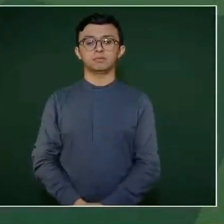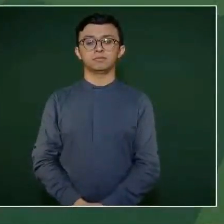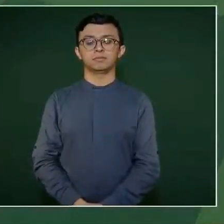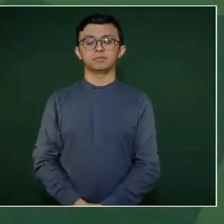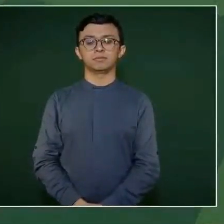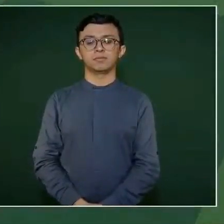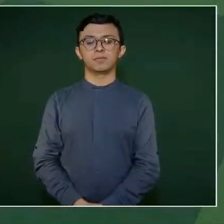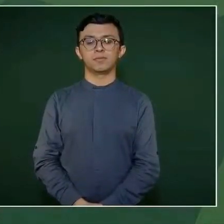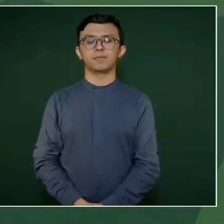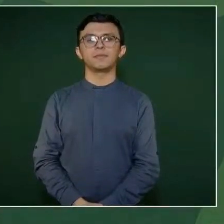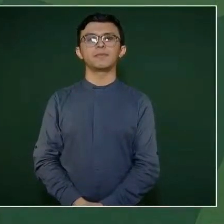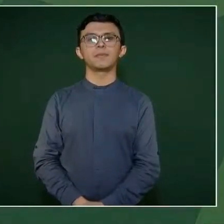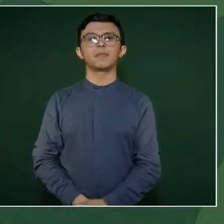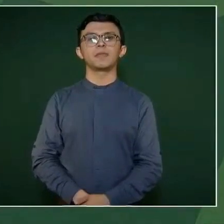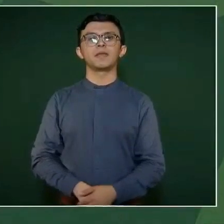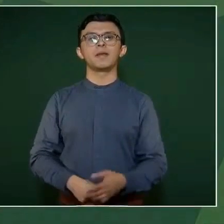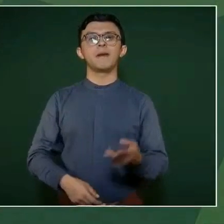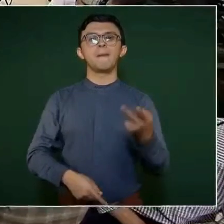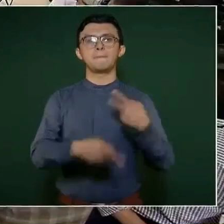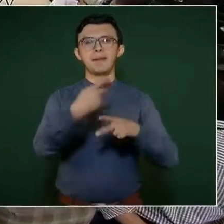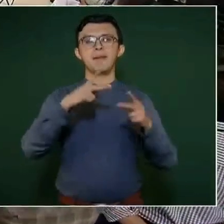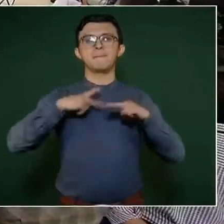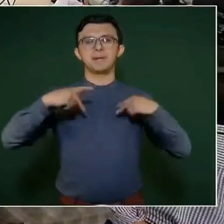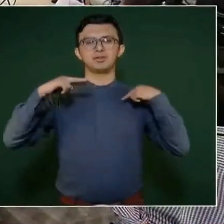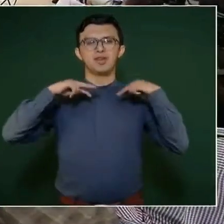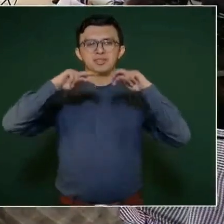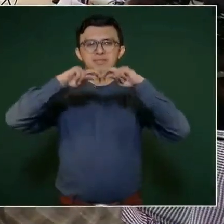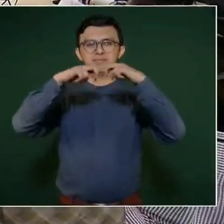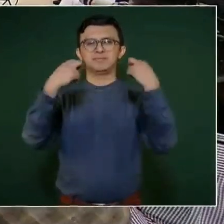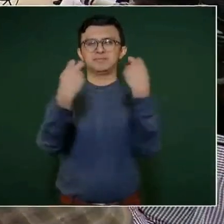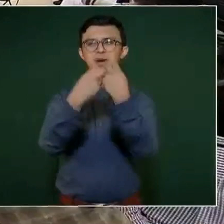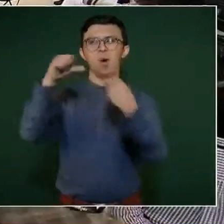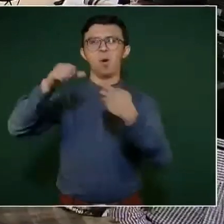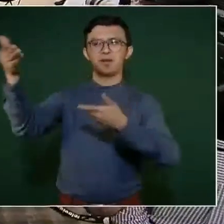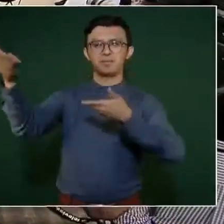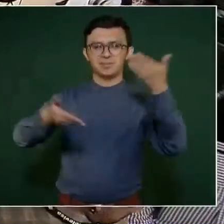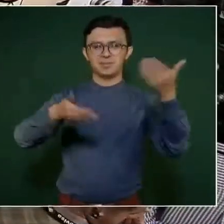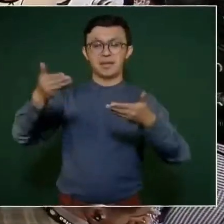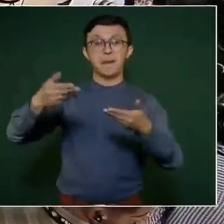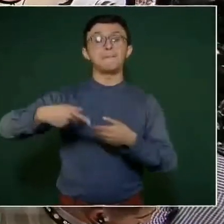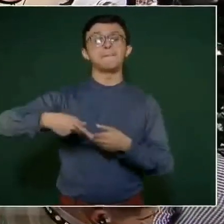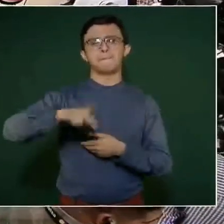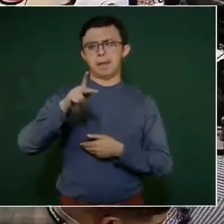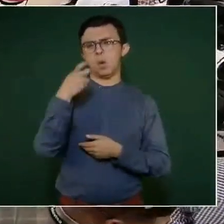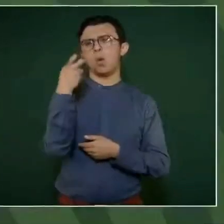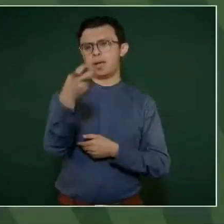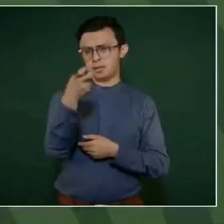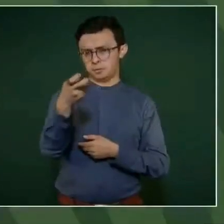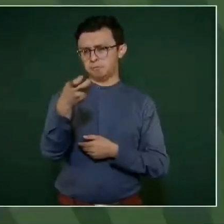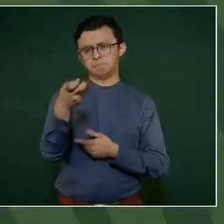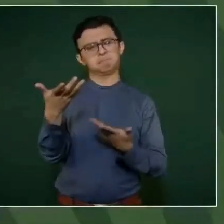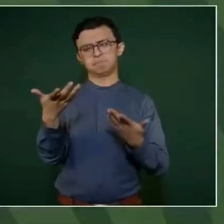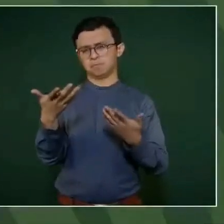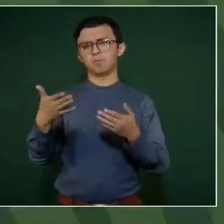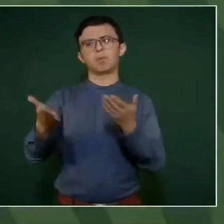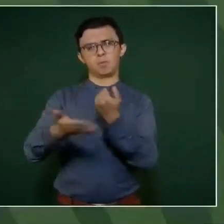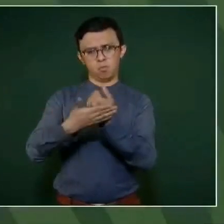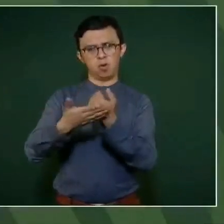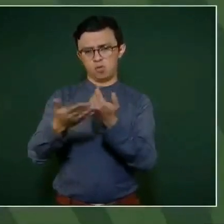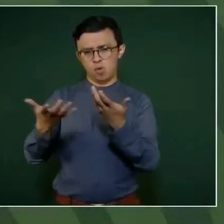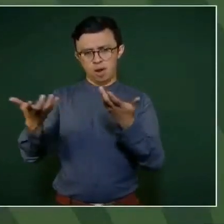Es que vienen miembros del gabinete. Sí, sí, pero así va a ser, básicamente.